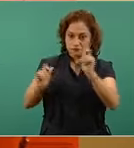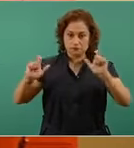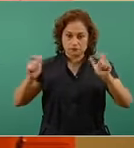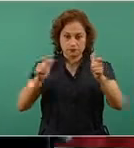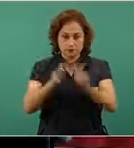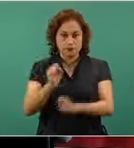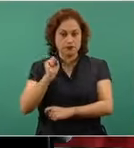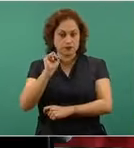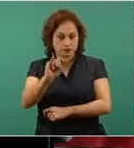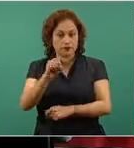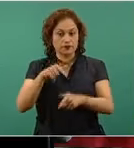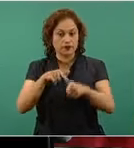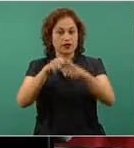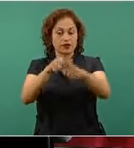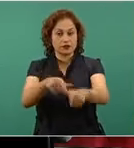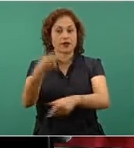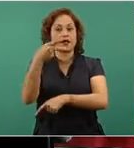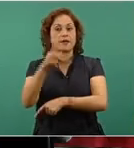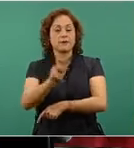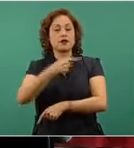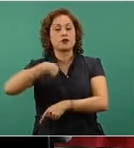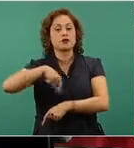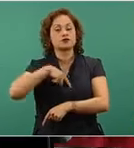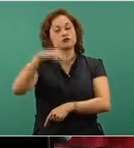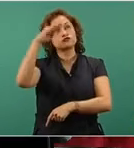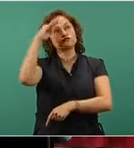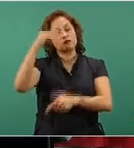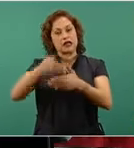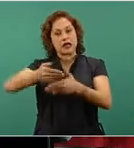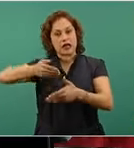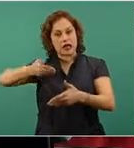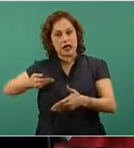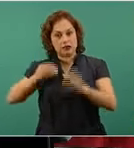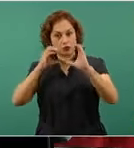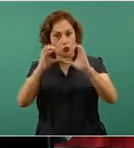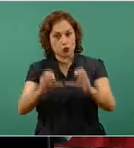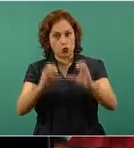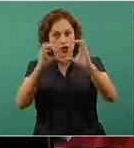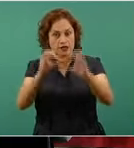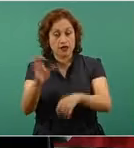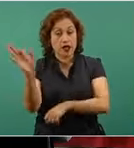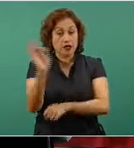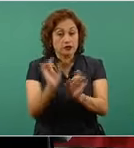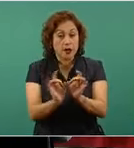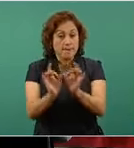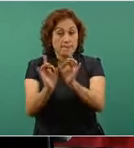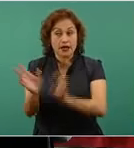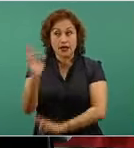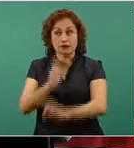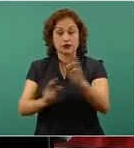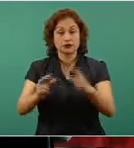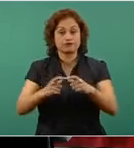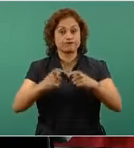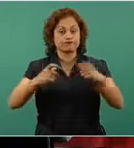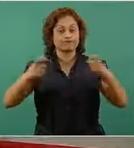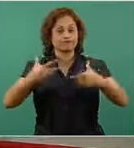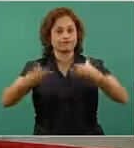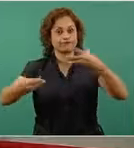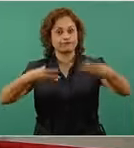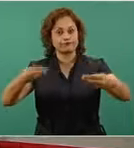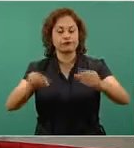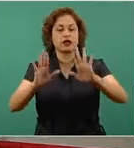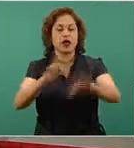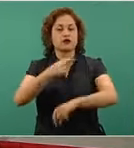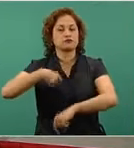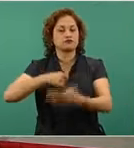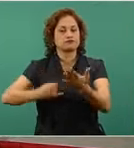epidémicos. Entonces, preventivamente queremos concentrar esfuerzos por si llegara una tercera ola o para evitar que llegara